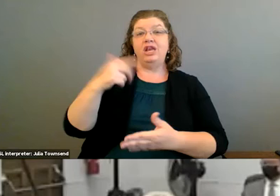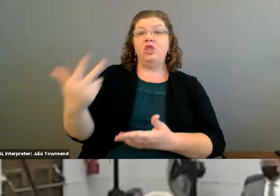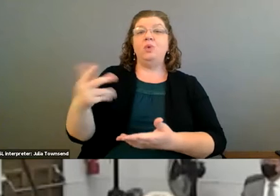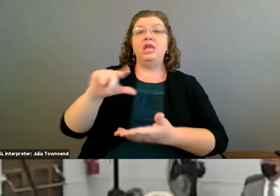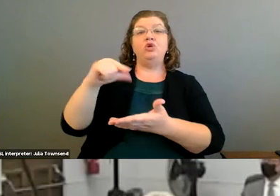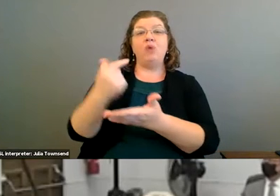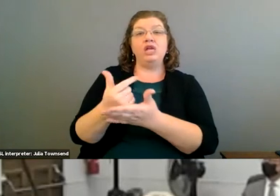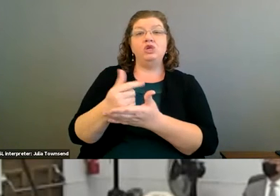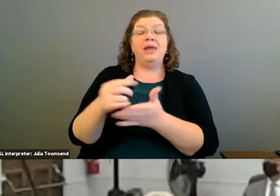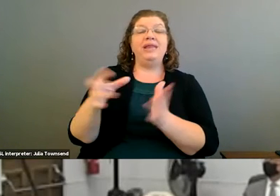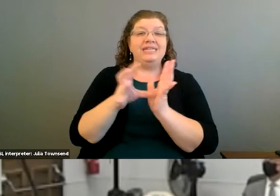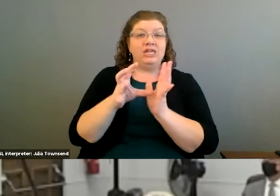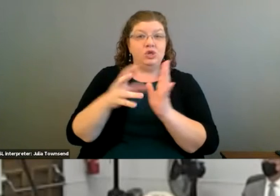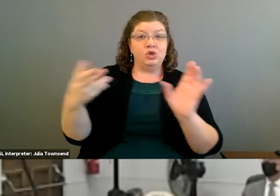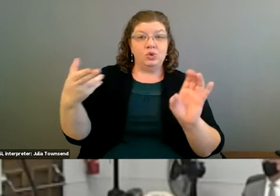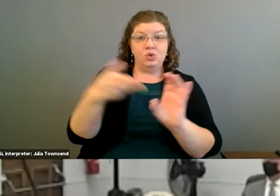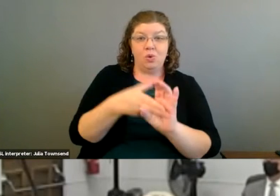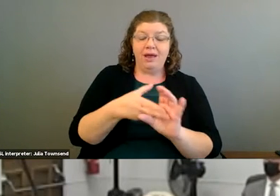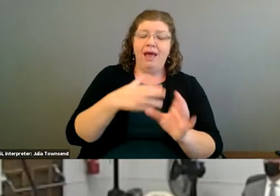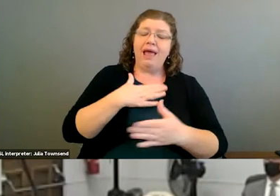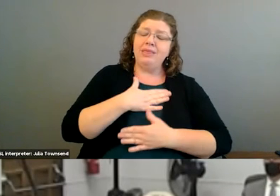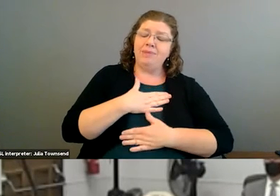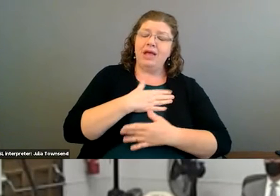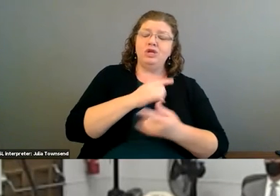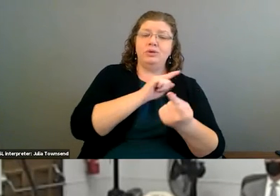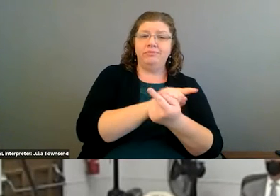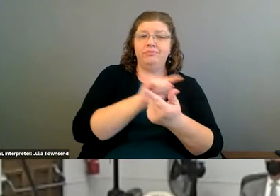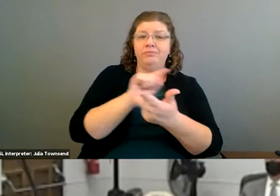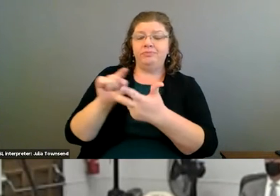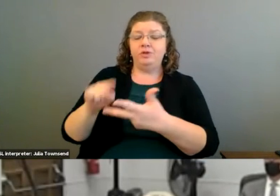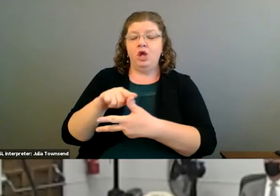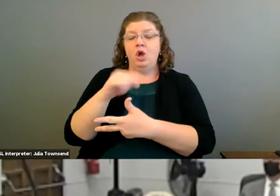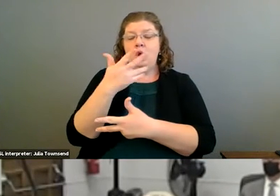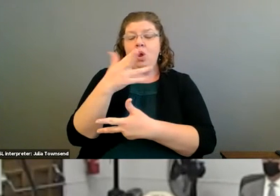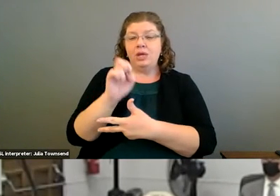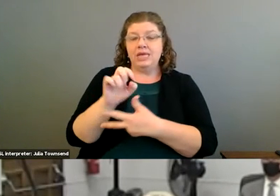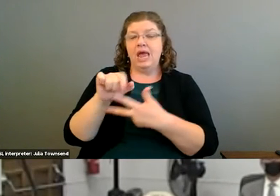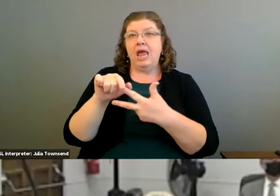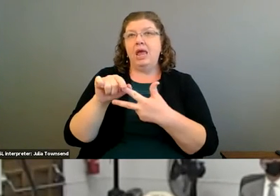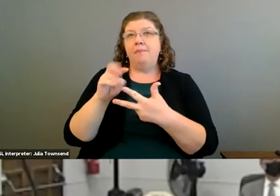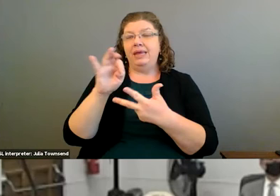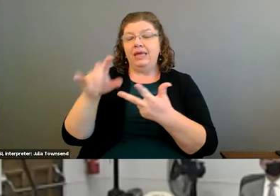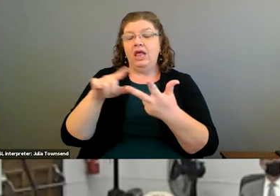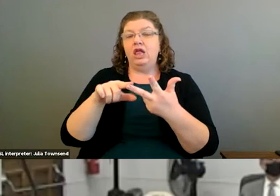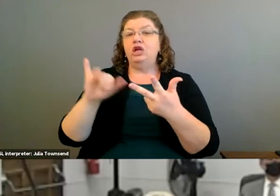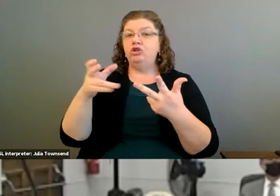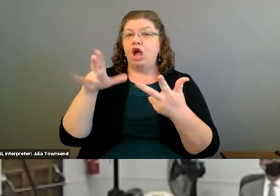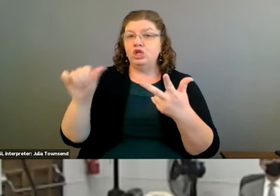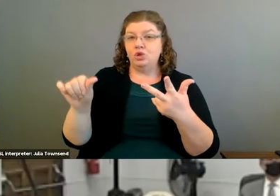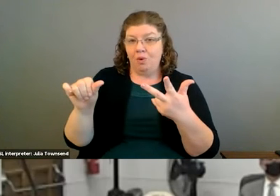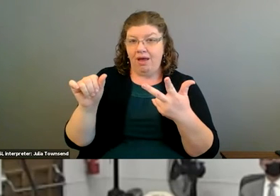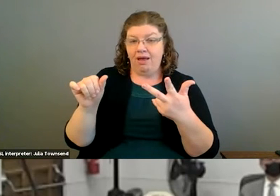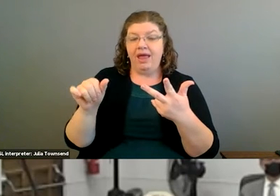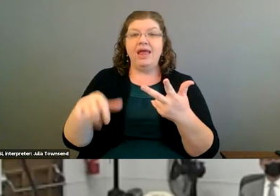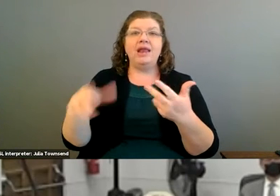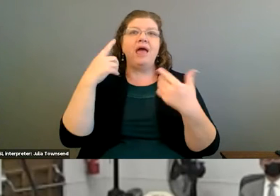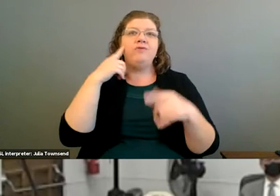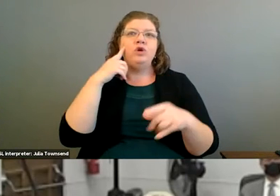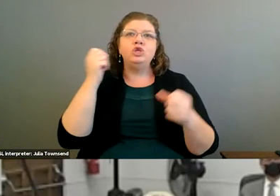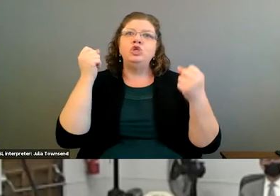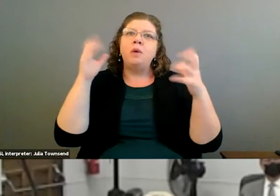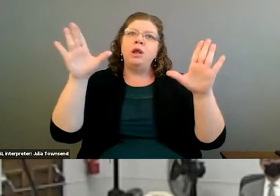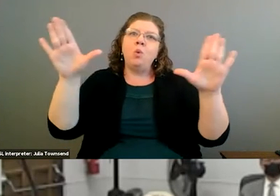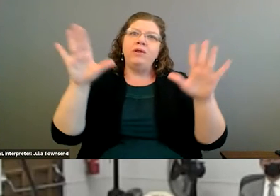a 3 graduados para que nos acompañen y yo tuve el placer de conocer a José Miguel Arroyo y Joshua Cruz Soriano y escuché muchas